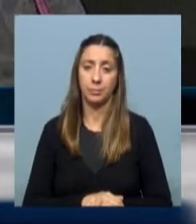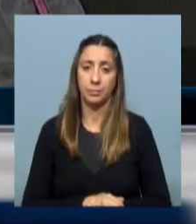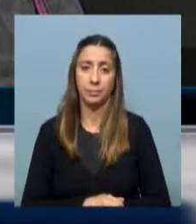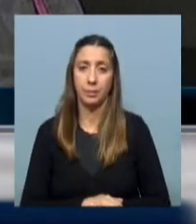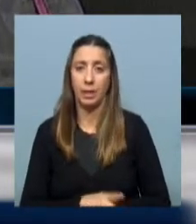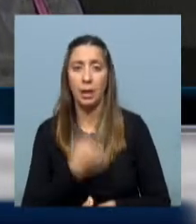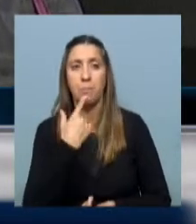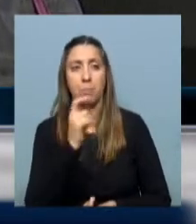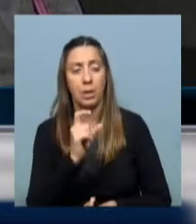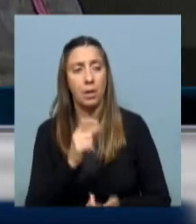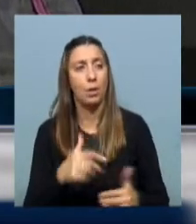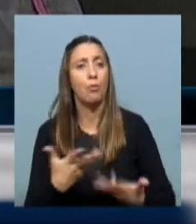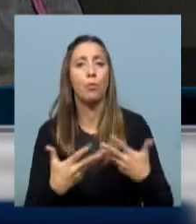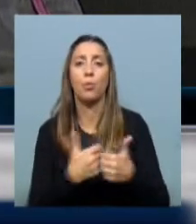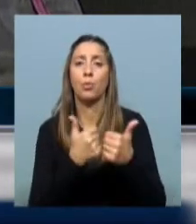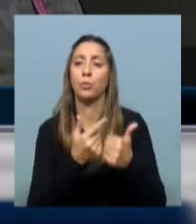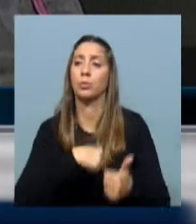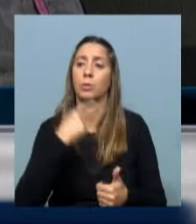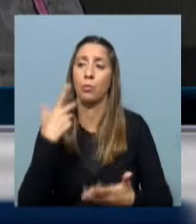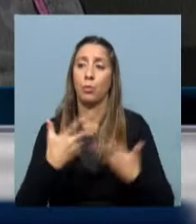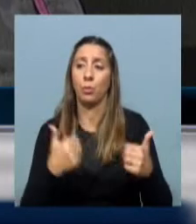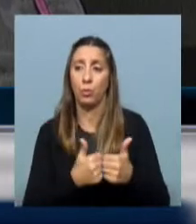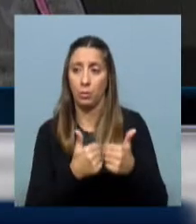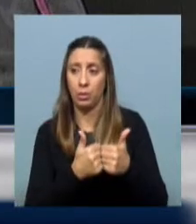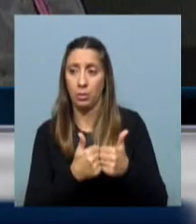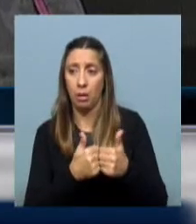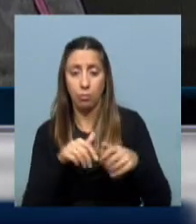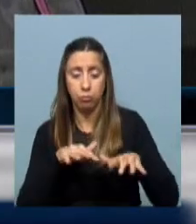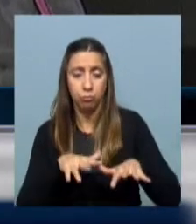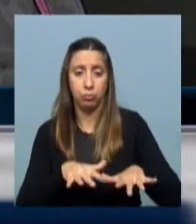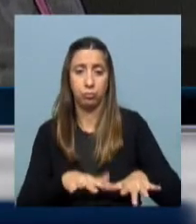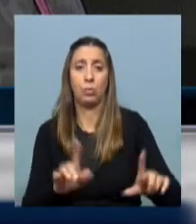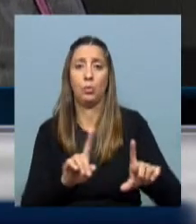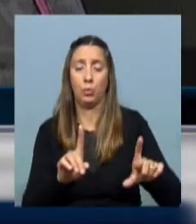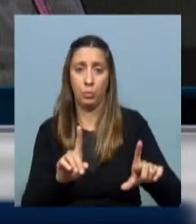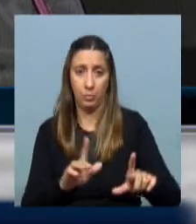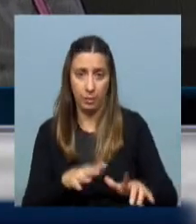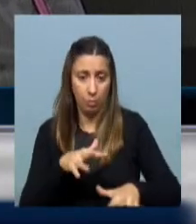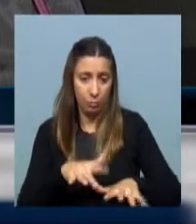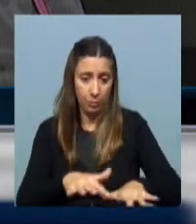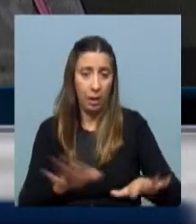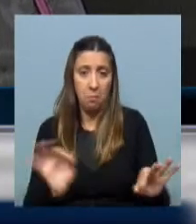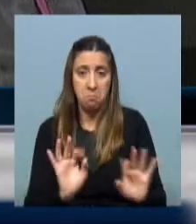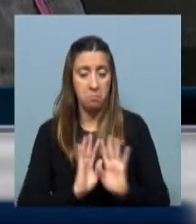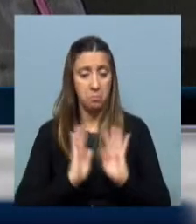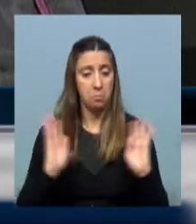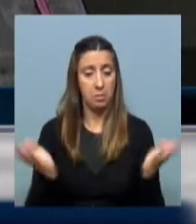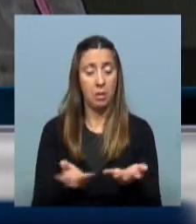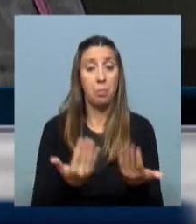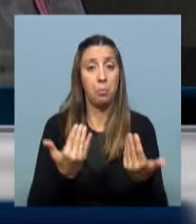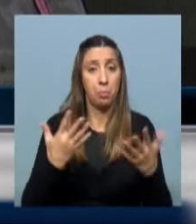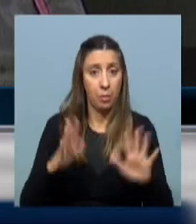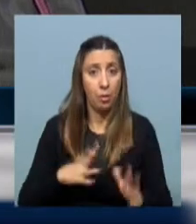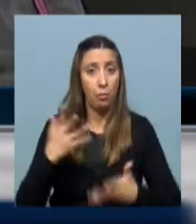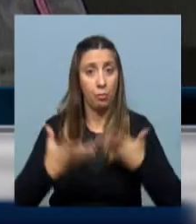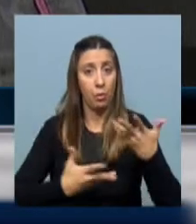con la palabra fuego controlado. Nosotros decimos fuego controlado cuando el fuego no tiene avance. O sea, no avanza para ningún lado, pero puede que el